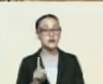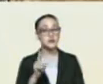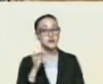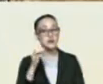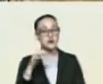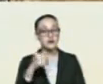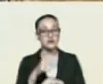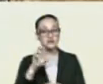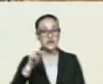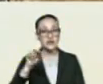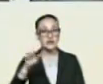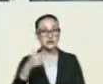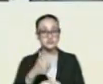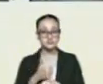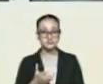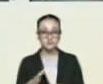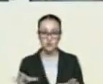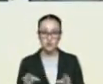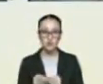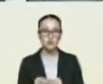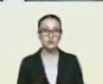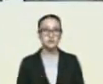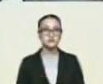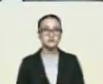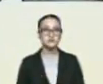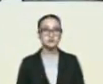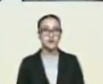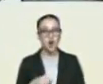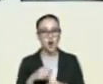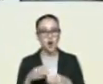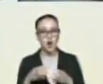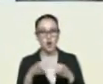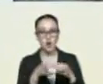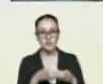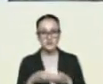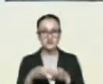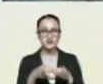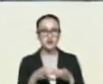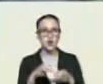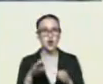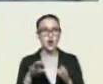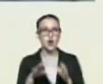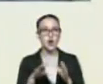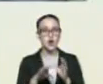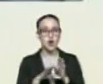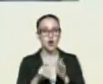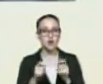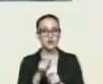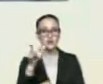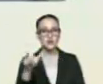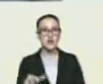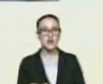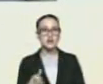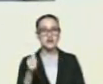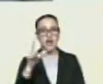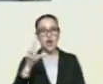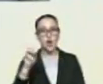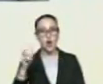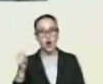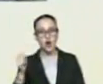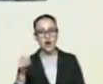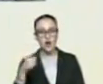Tibisay Lucena. Es todo, presidente. Bueno, se designa una comisión integrada por los constituyentes Aloa Núñez,